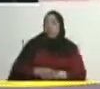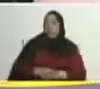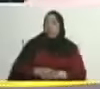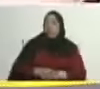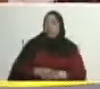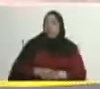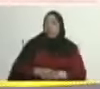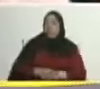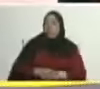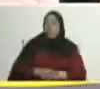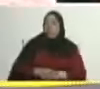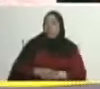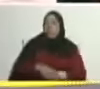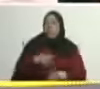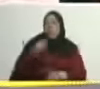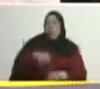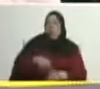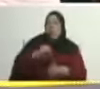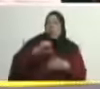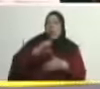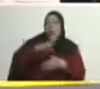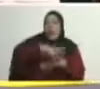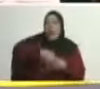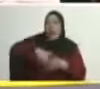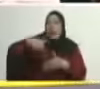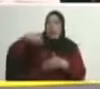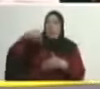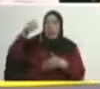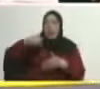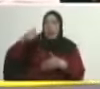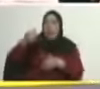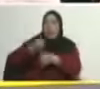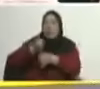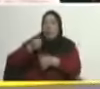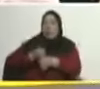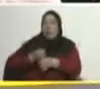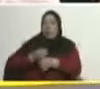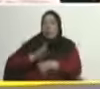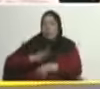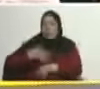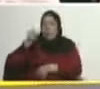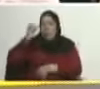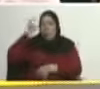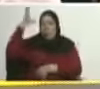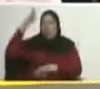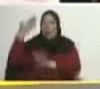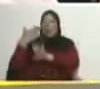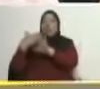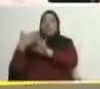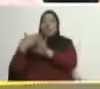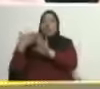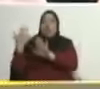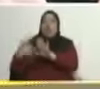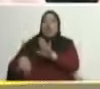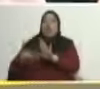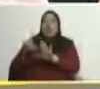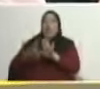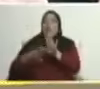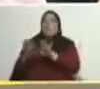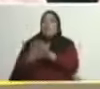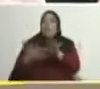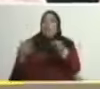en este organismo, en ALBA TCP, seremos capaces de resolver muchísimos de estos desafíos.